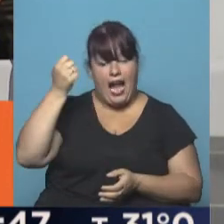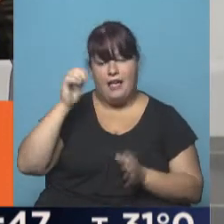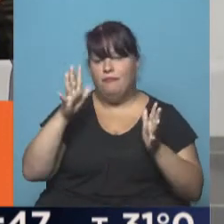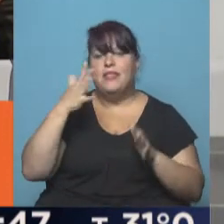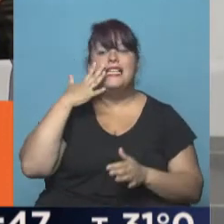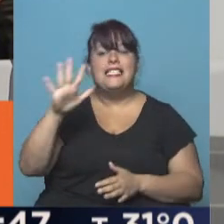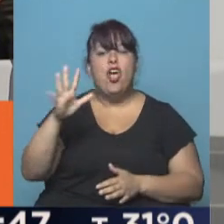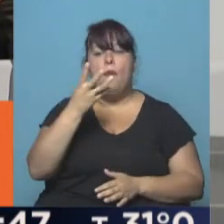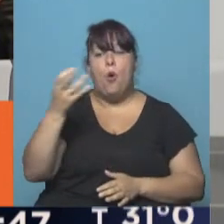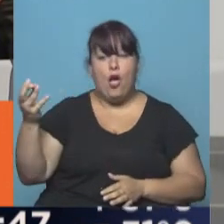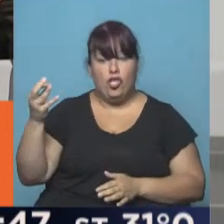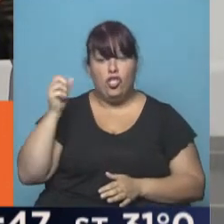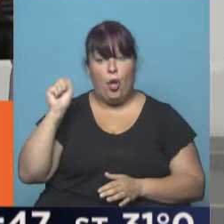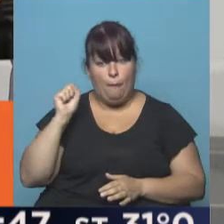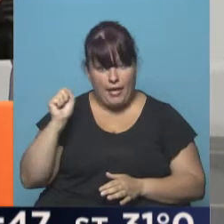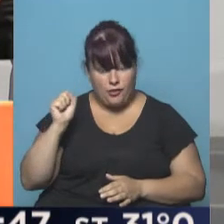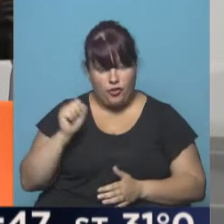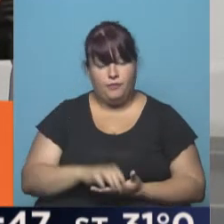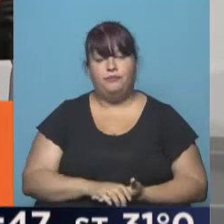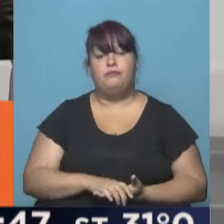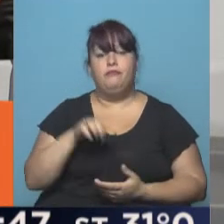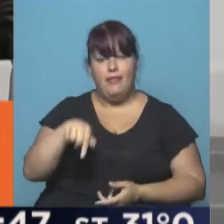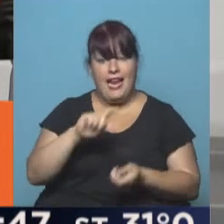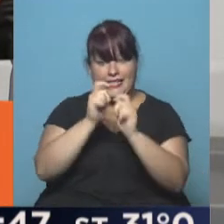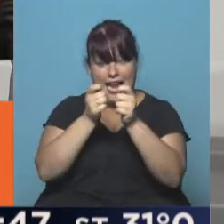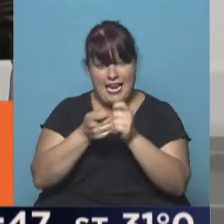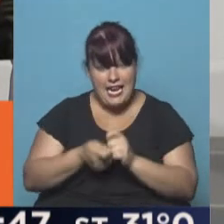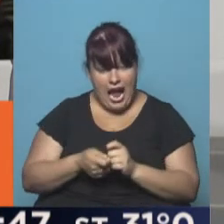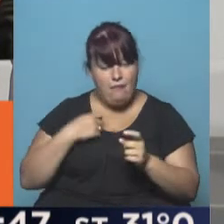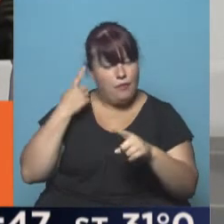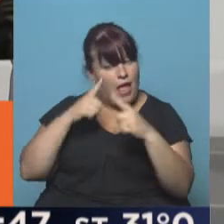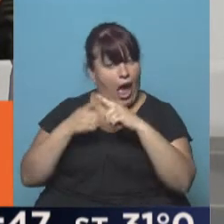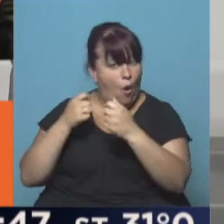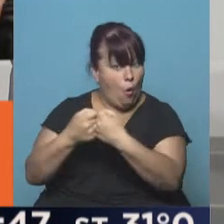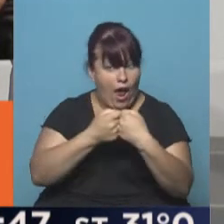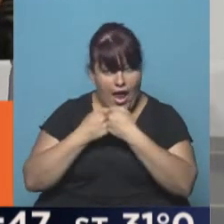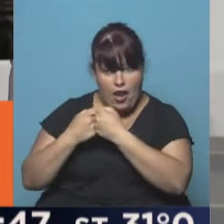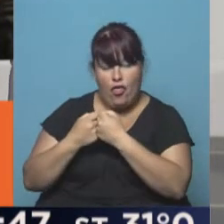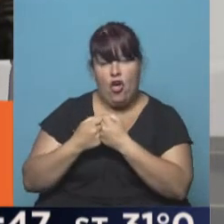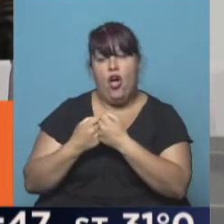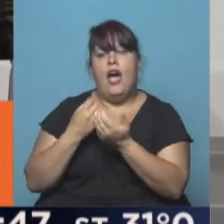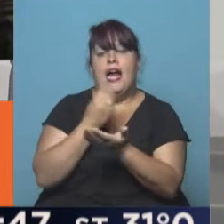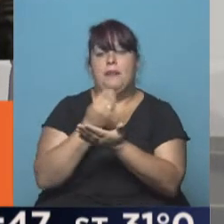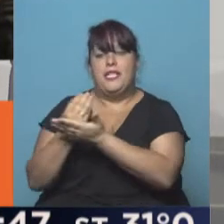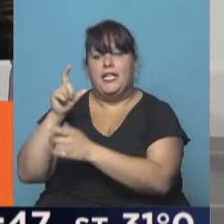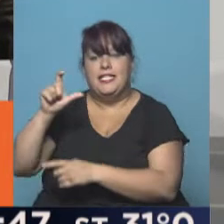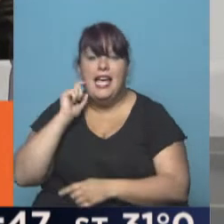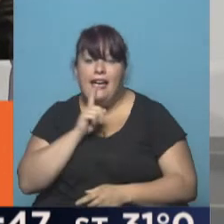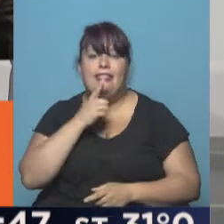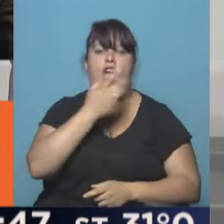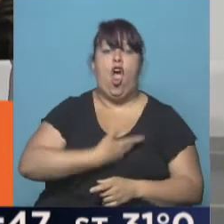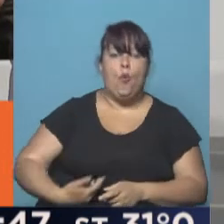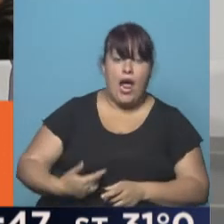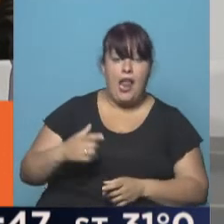5.400 pesos, con estas reformas que hemos consensuado con los representantes de los trabajadores y los